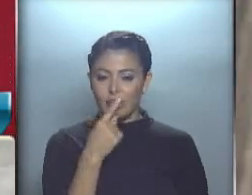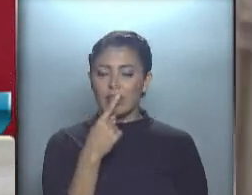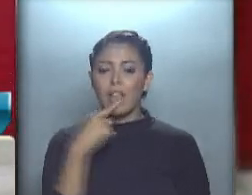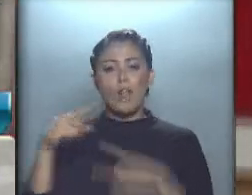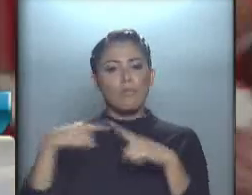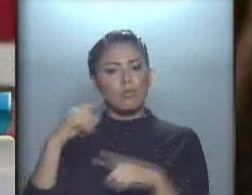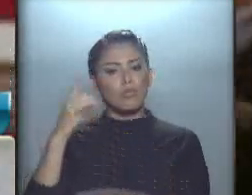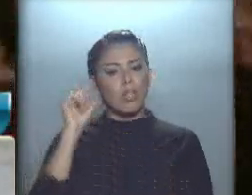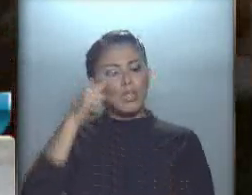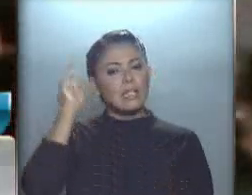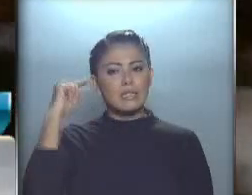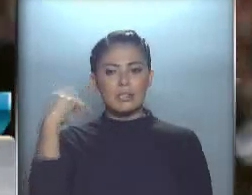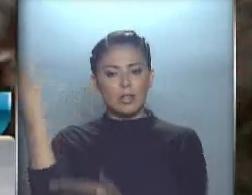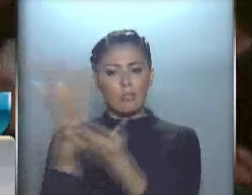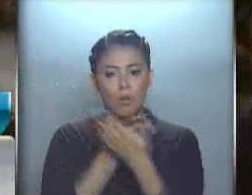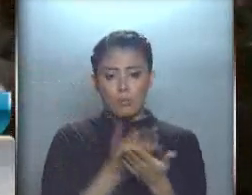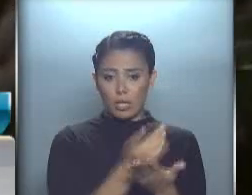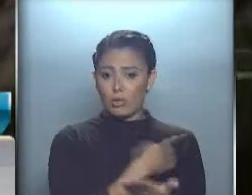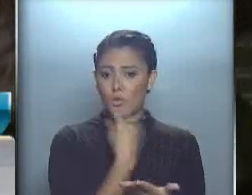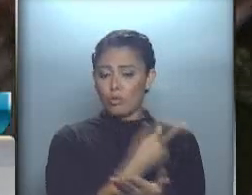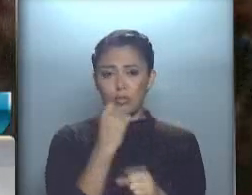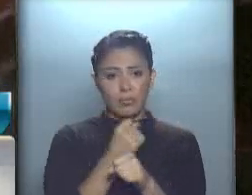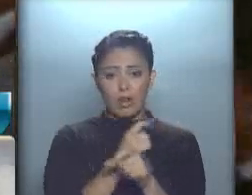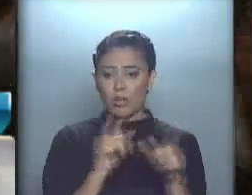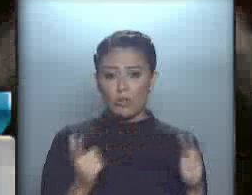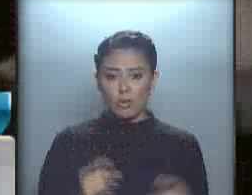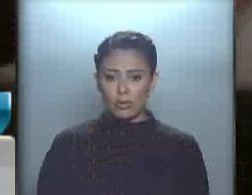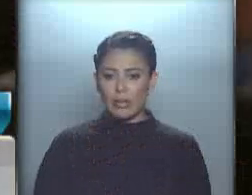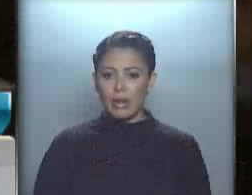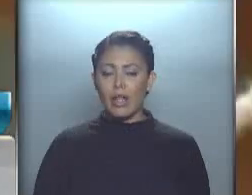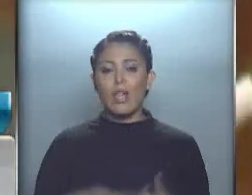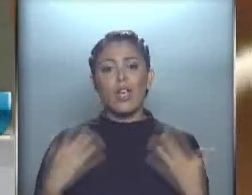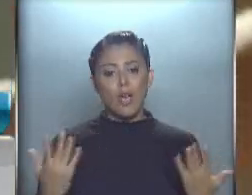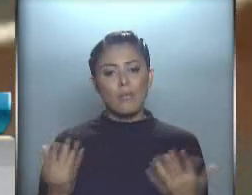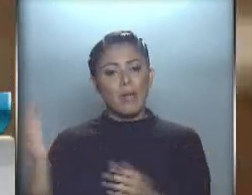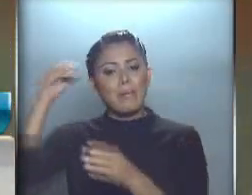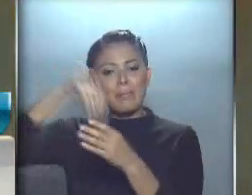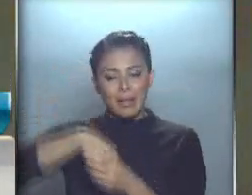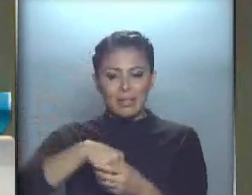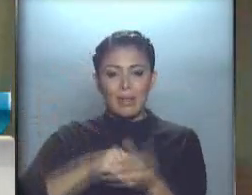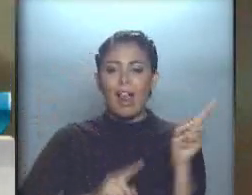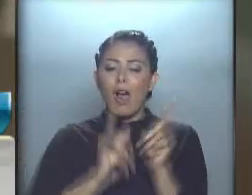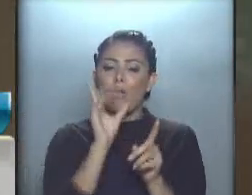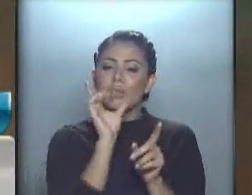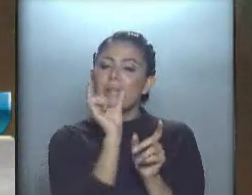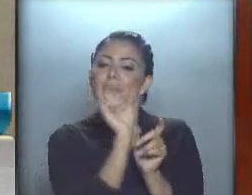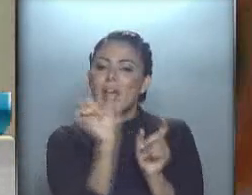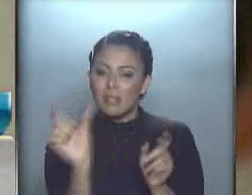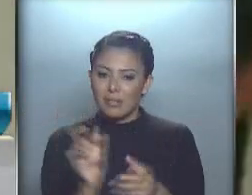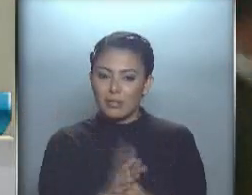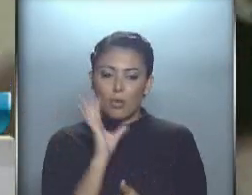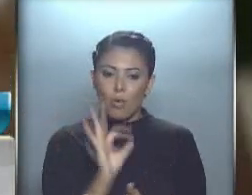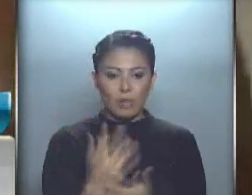hizo la propuesta a todos nosotros, quienes estaban sin trabajo, para que fueran partícipes en alguna actividad